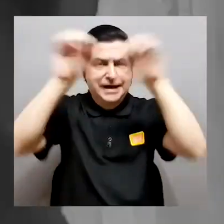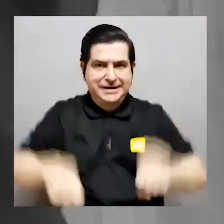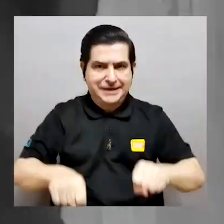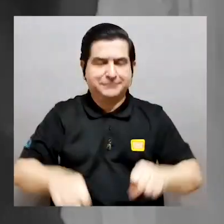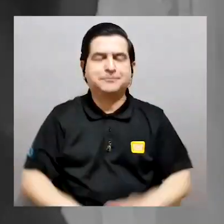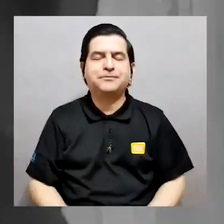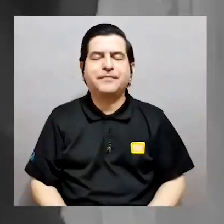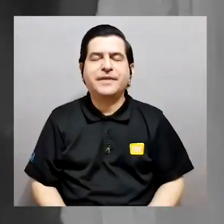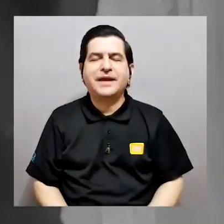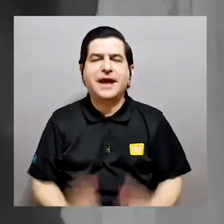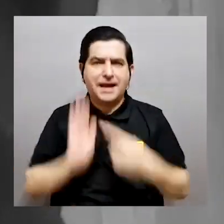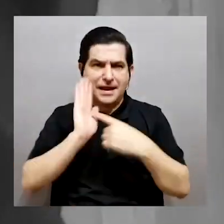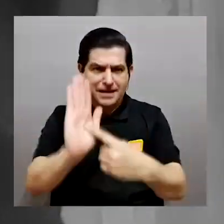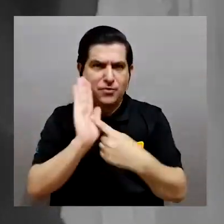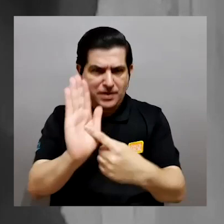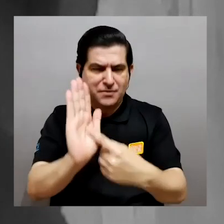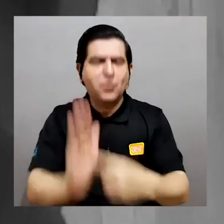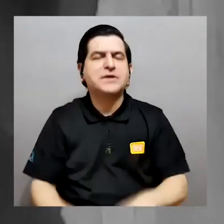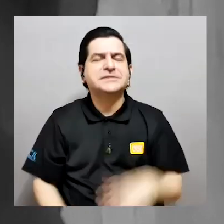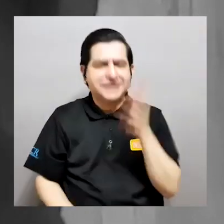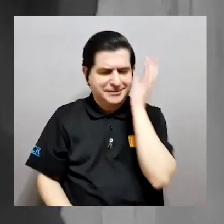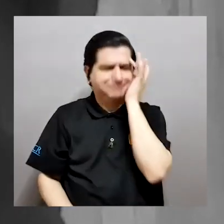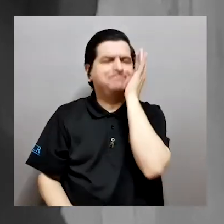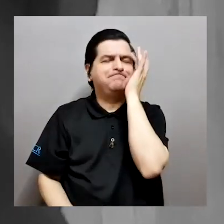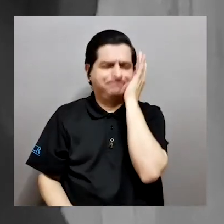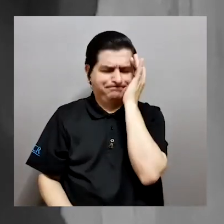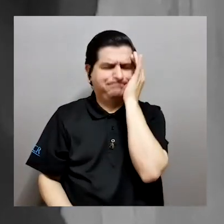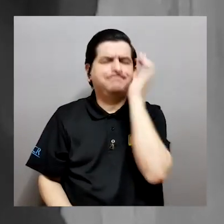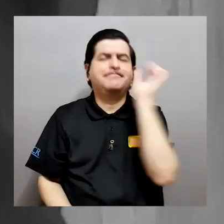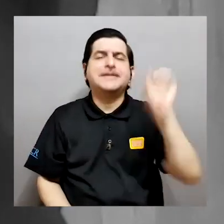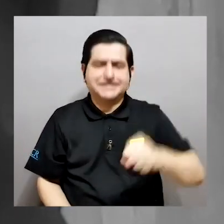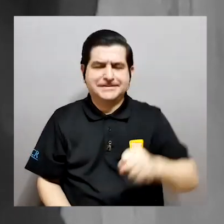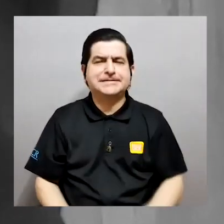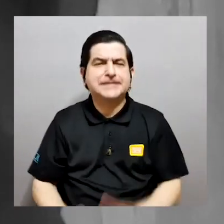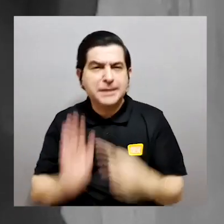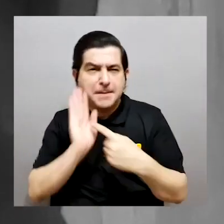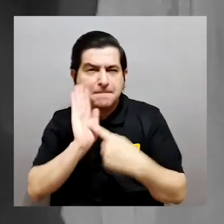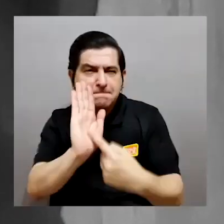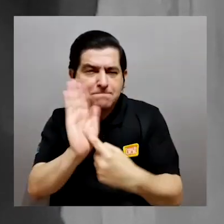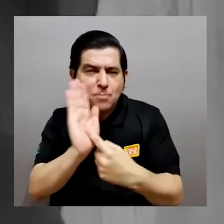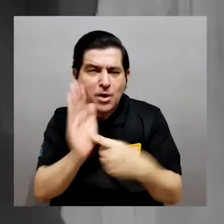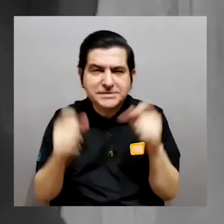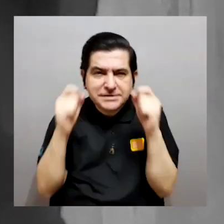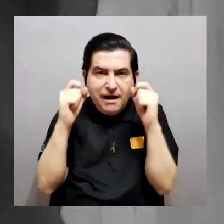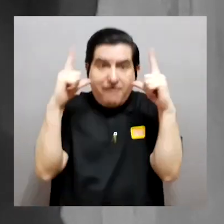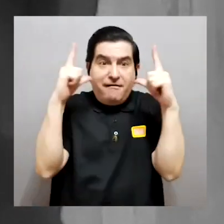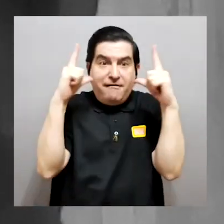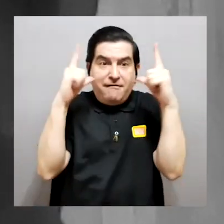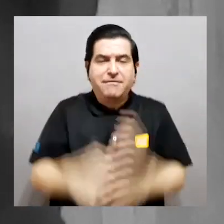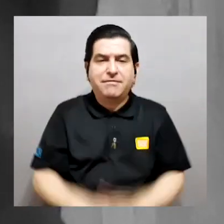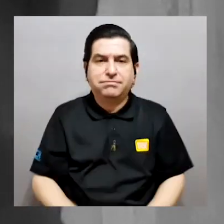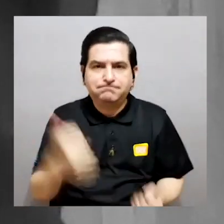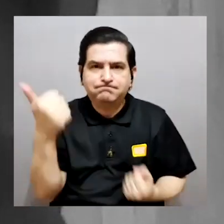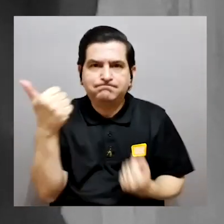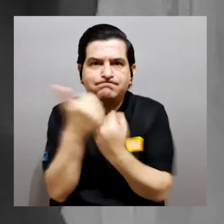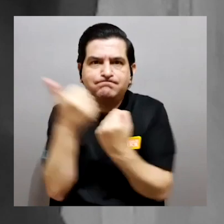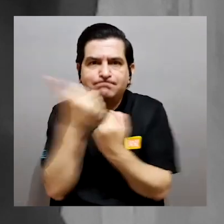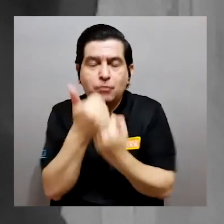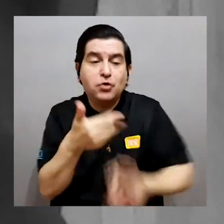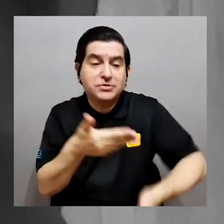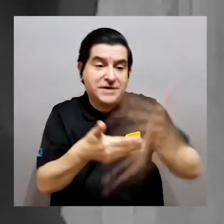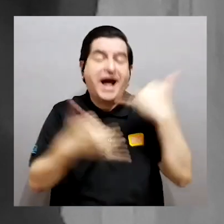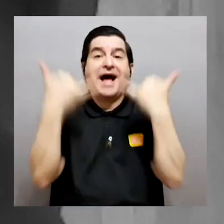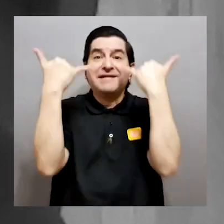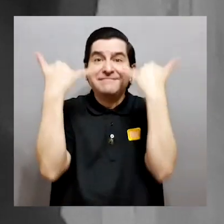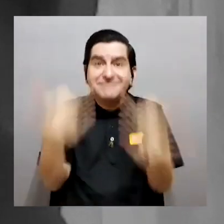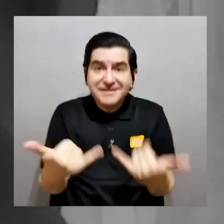régimen. Las señales sí son preocupantes, ¿verdad? Sí son señales de alarma que refuerzan las